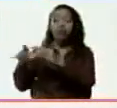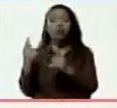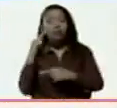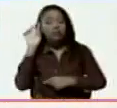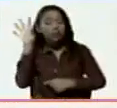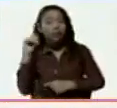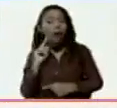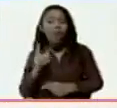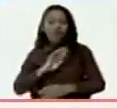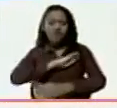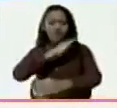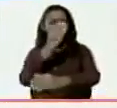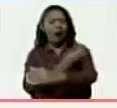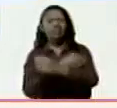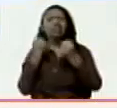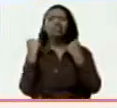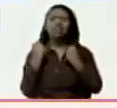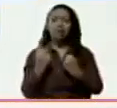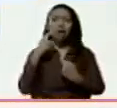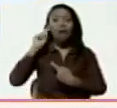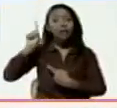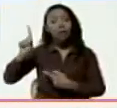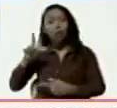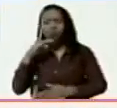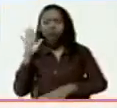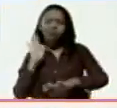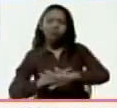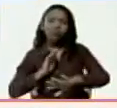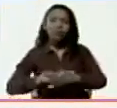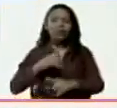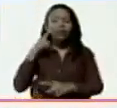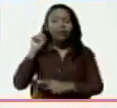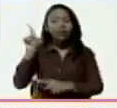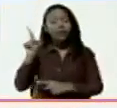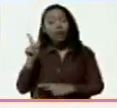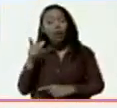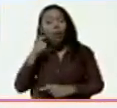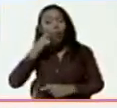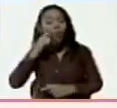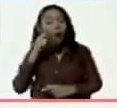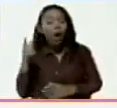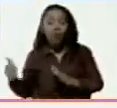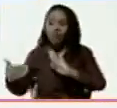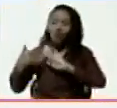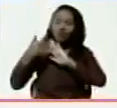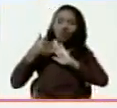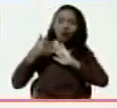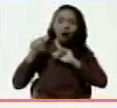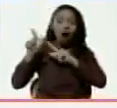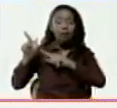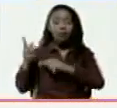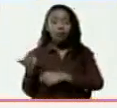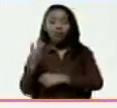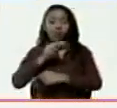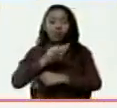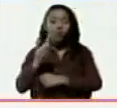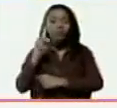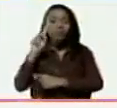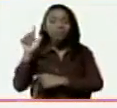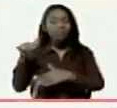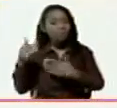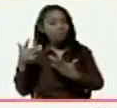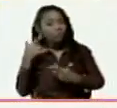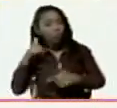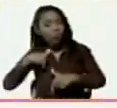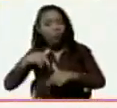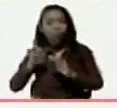forzada también son un delito de lesa humanidad el tema de las medidas coercitivas unilaterales de las cuales ya hoy en el